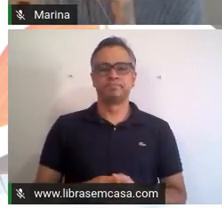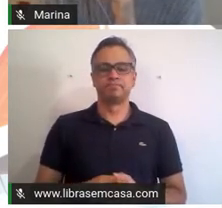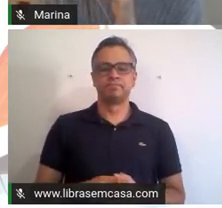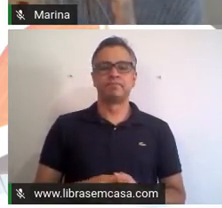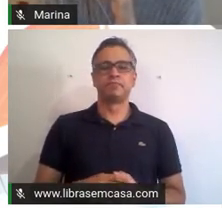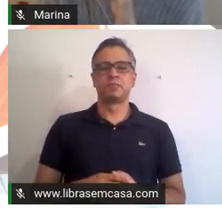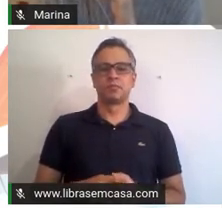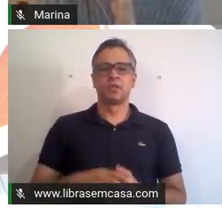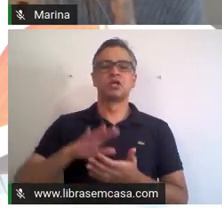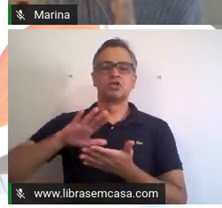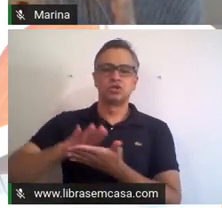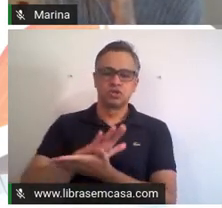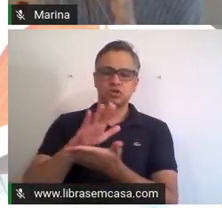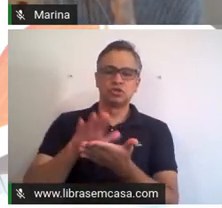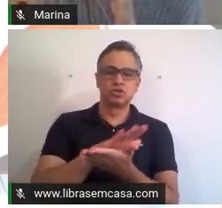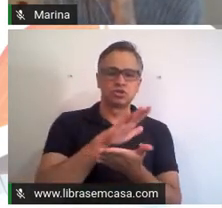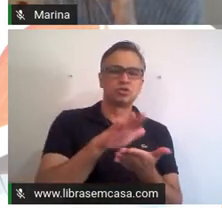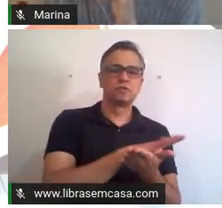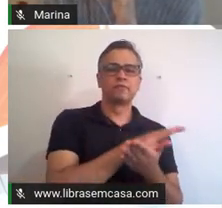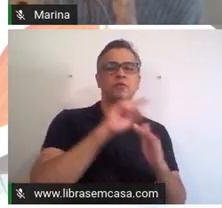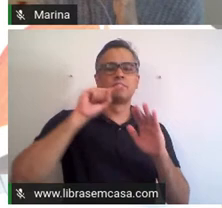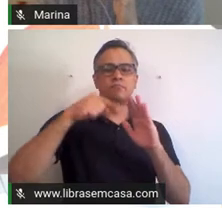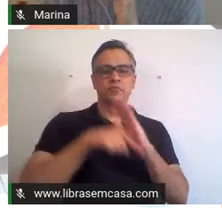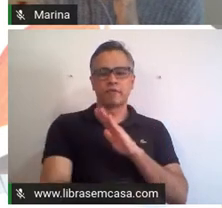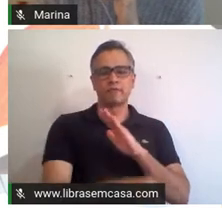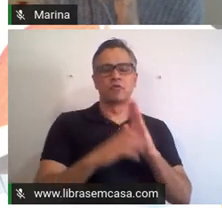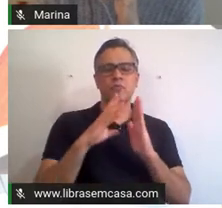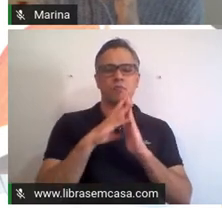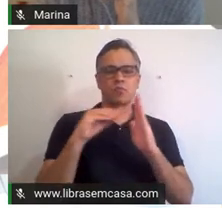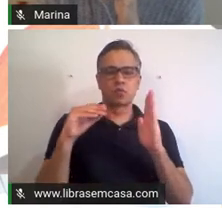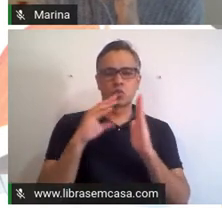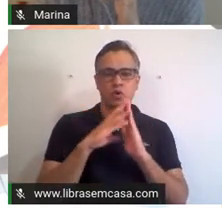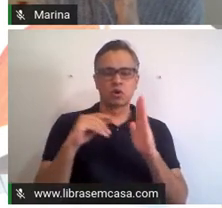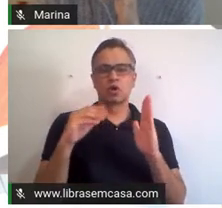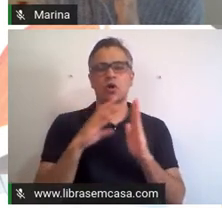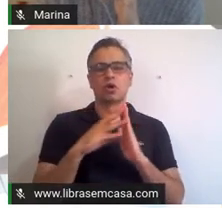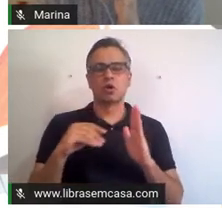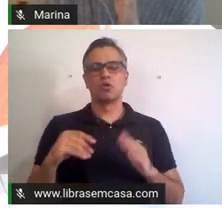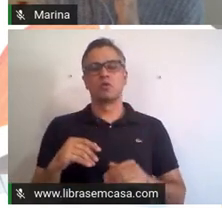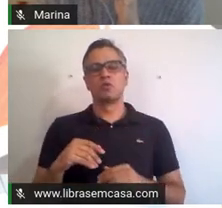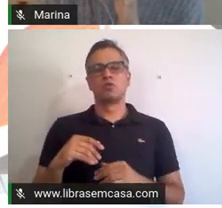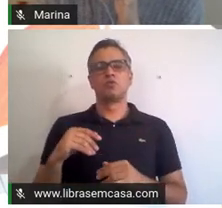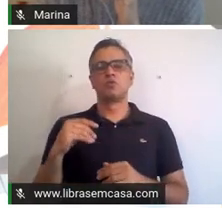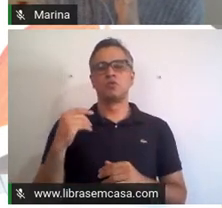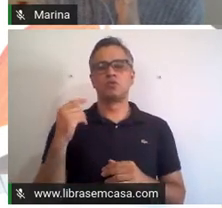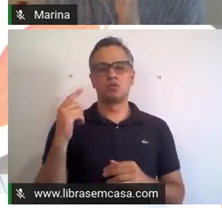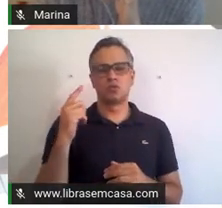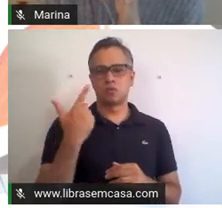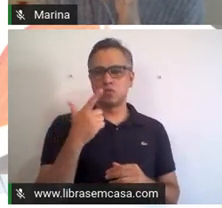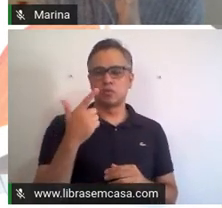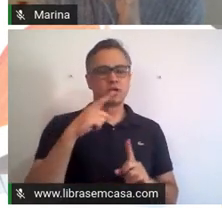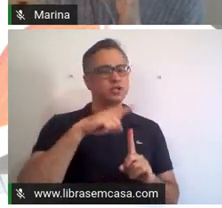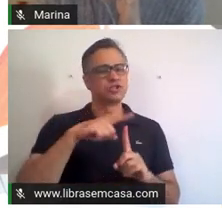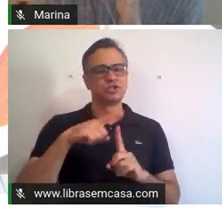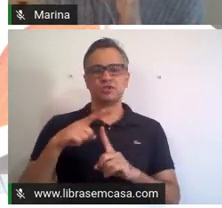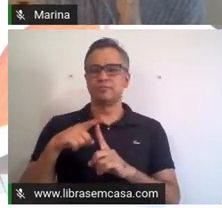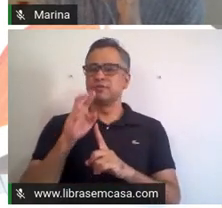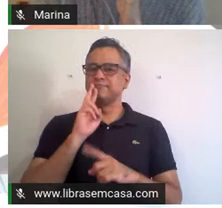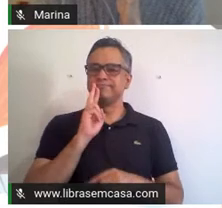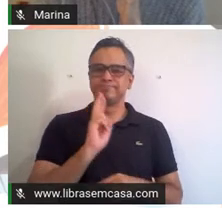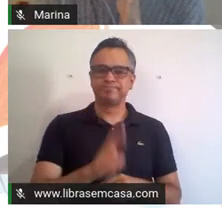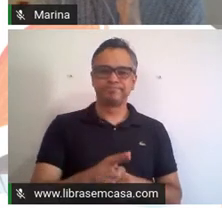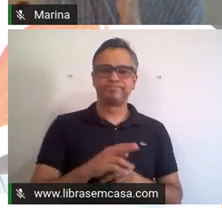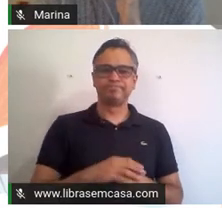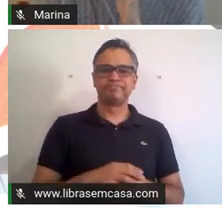destructiva, una profundización de un modelo que nos está dejando sin ningún tipo de salida, porque, bueno, como bien explicaba